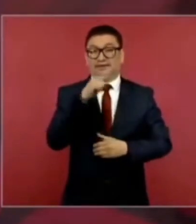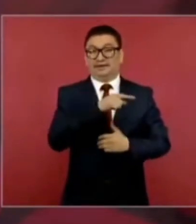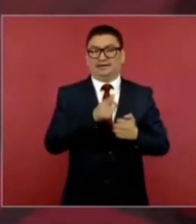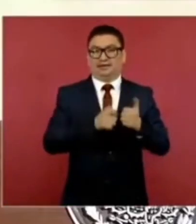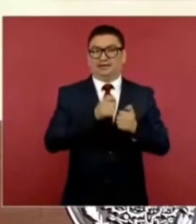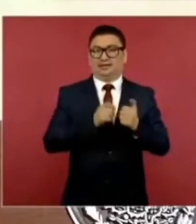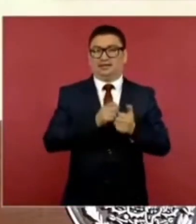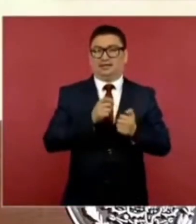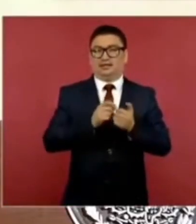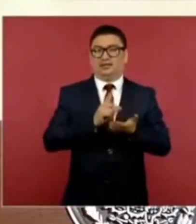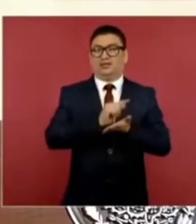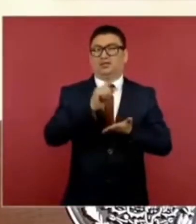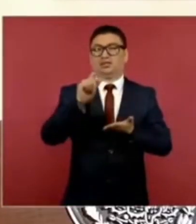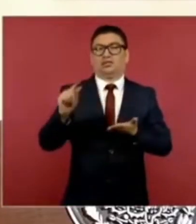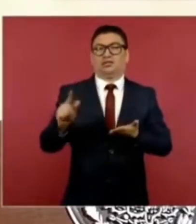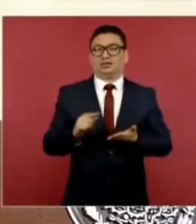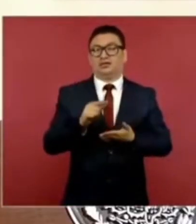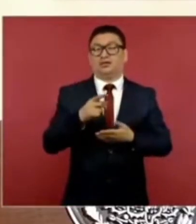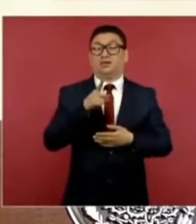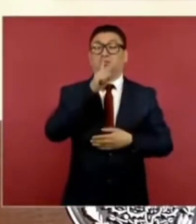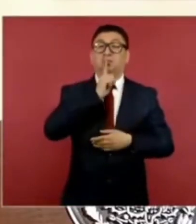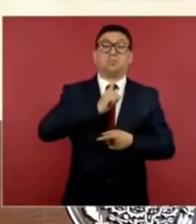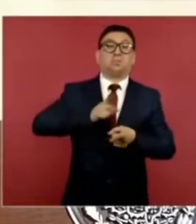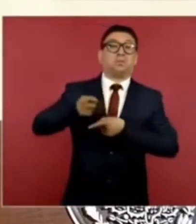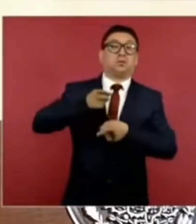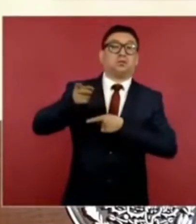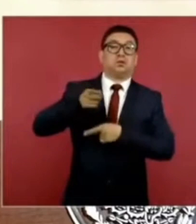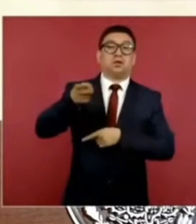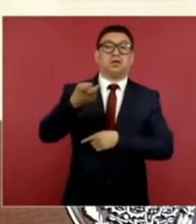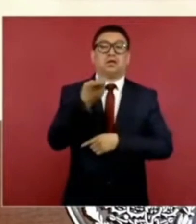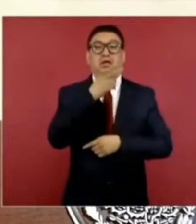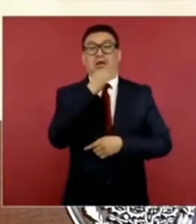diciendo es mentira, eso no es posible,